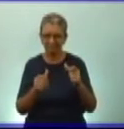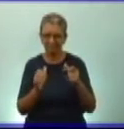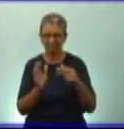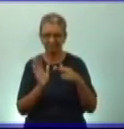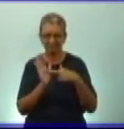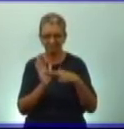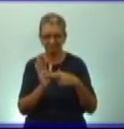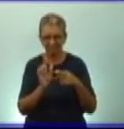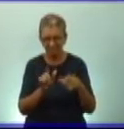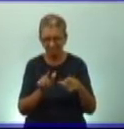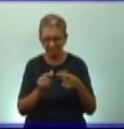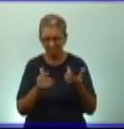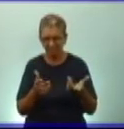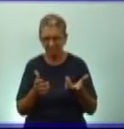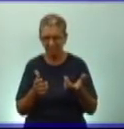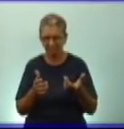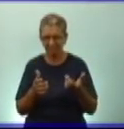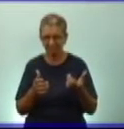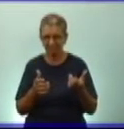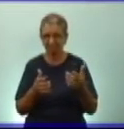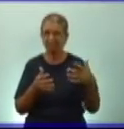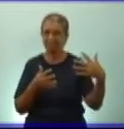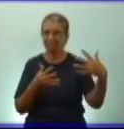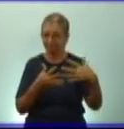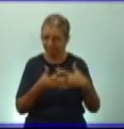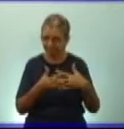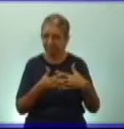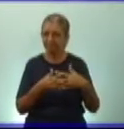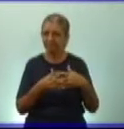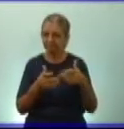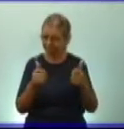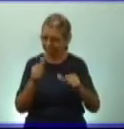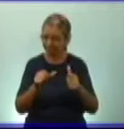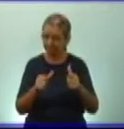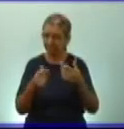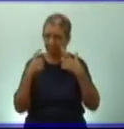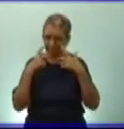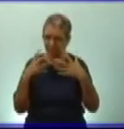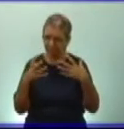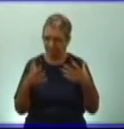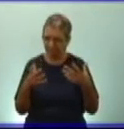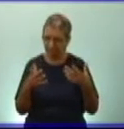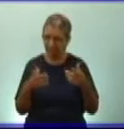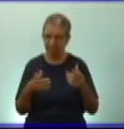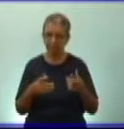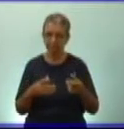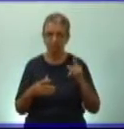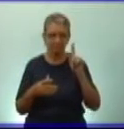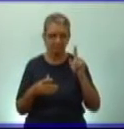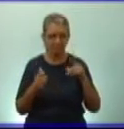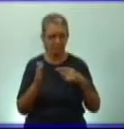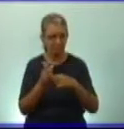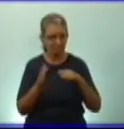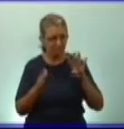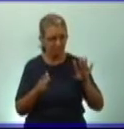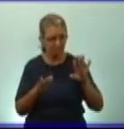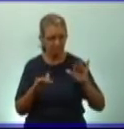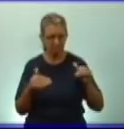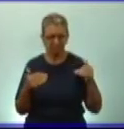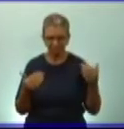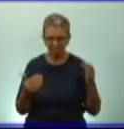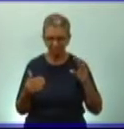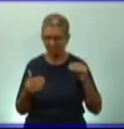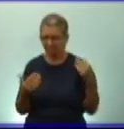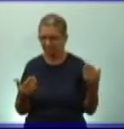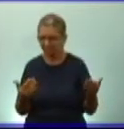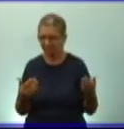Importante conocer el enlace químico, que es parte también de la estructura de estas sustancias. Y como inciso 1.4, ustedes van a decir